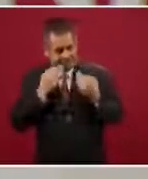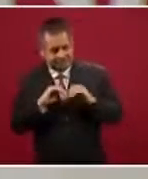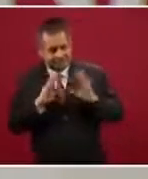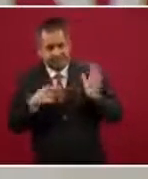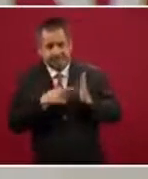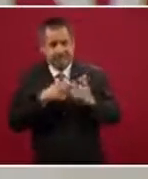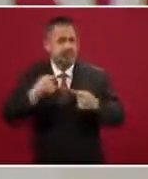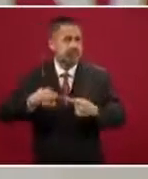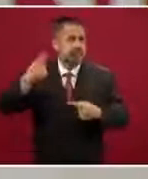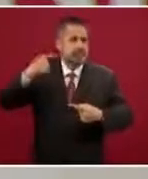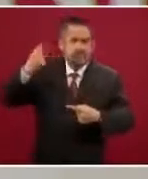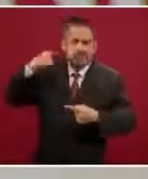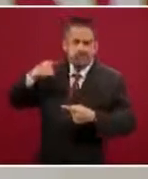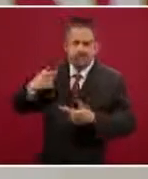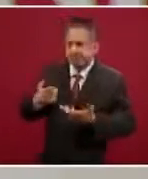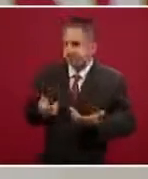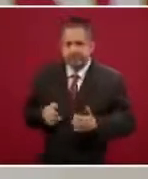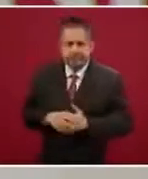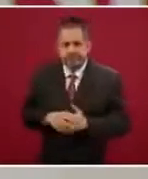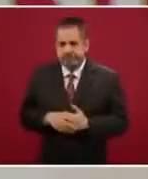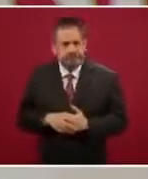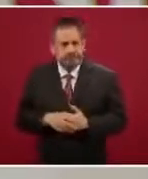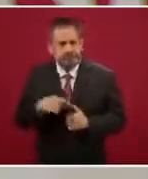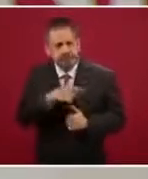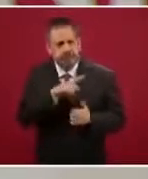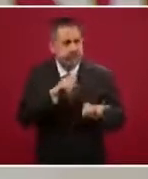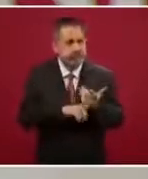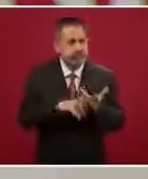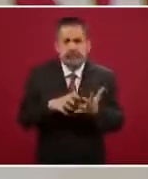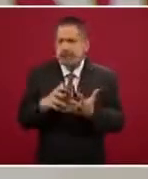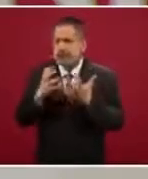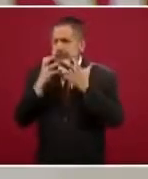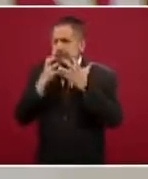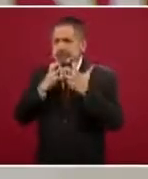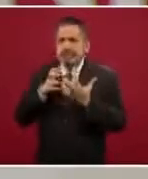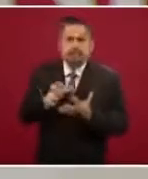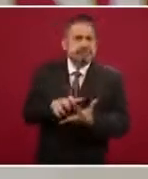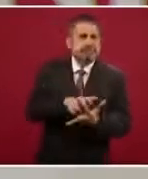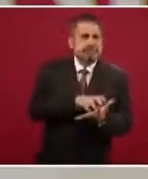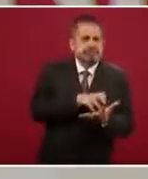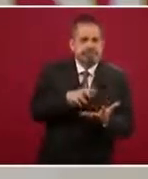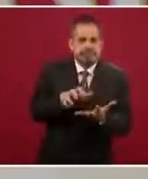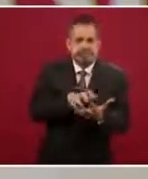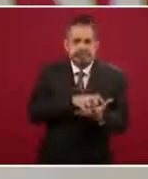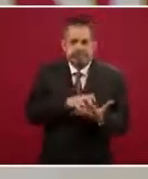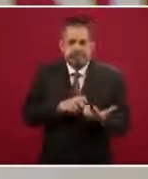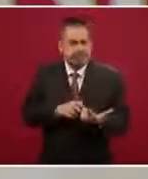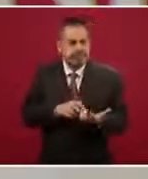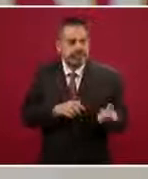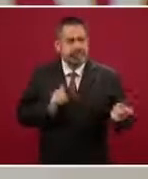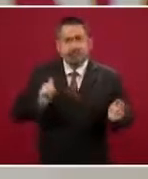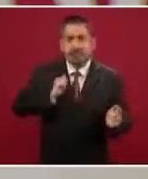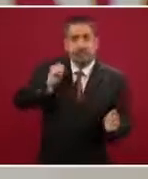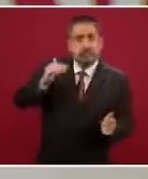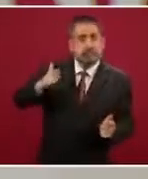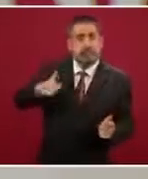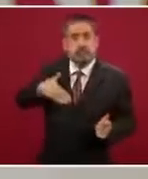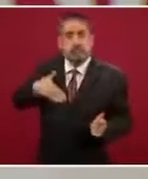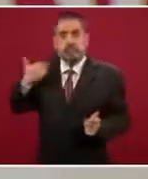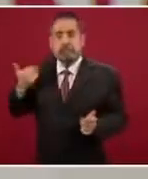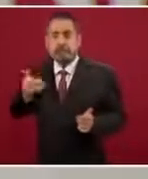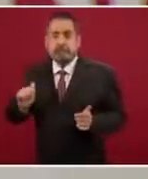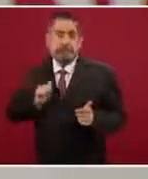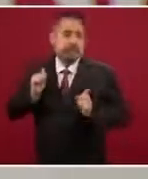hace algunos años, donde la ambición es una ambición, desde luego, oportunista,